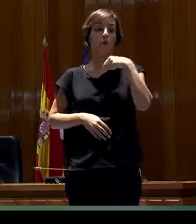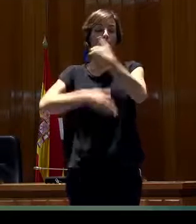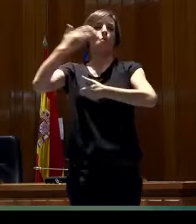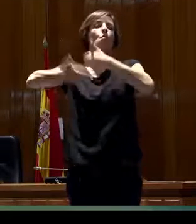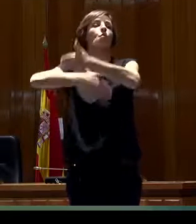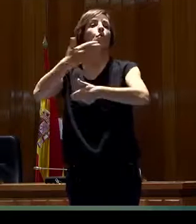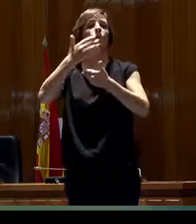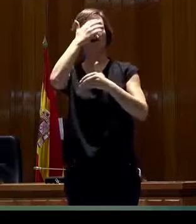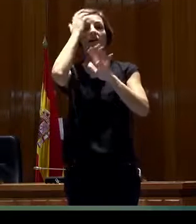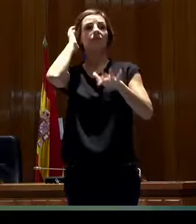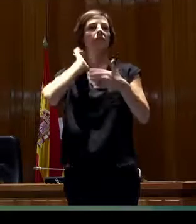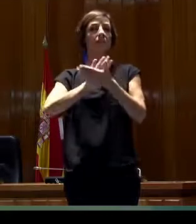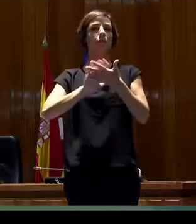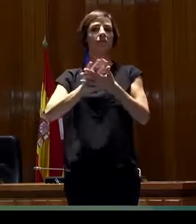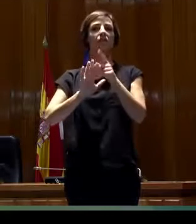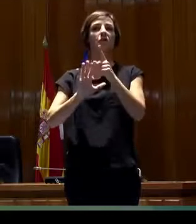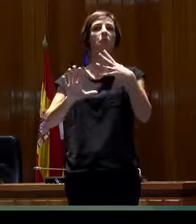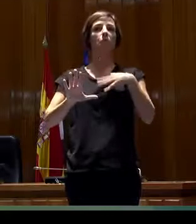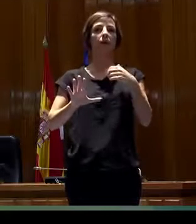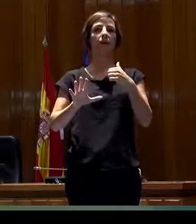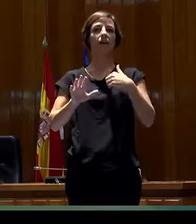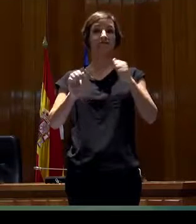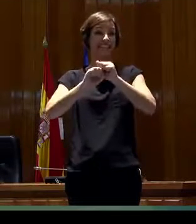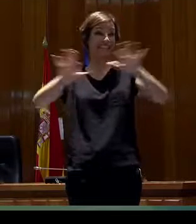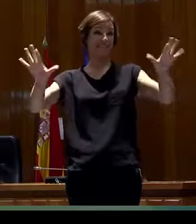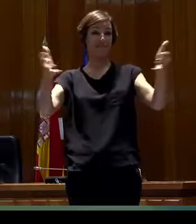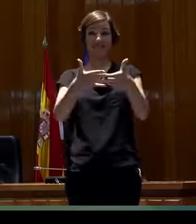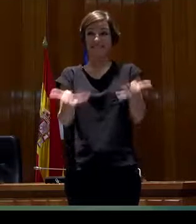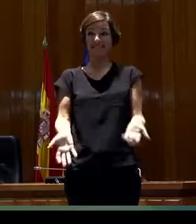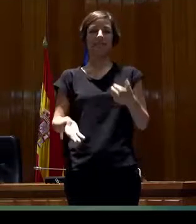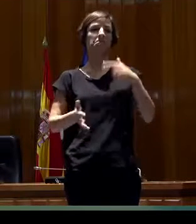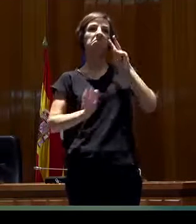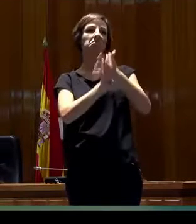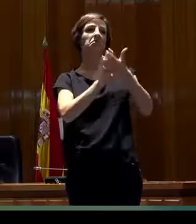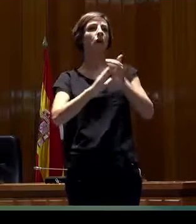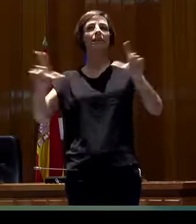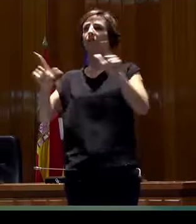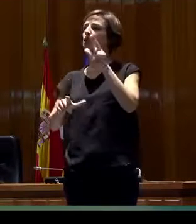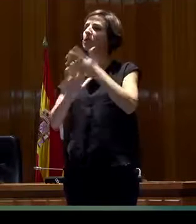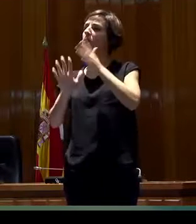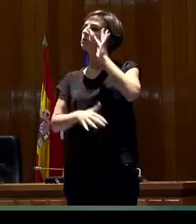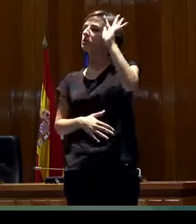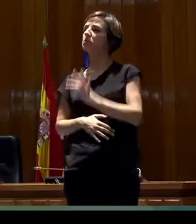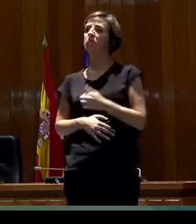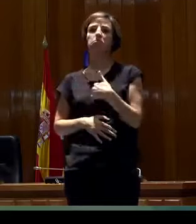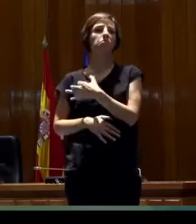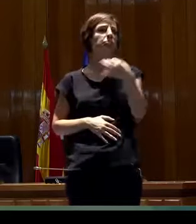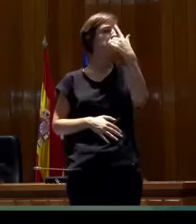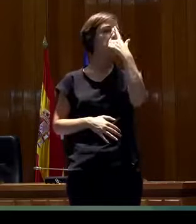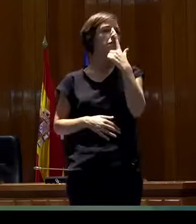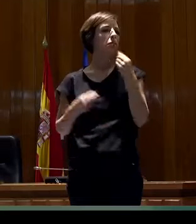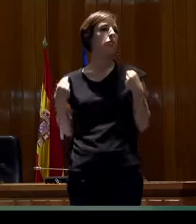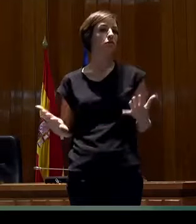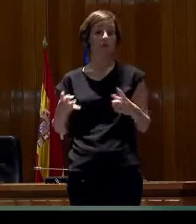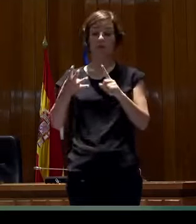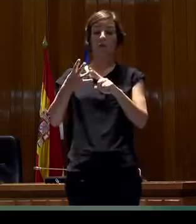pues, que la lengua de signos pueda ser vista en streaming, pueda ser vista en televisión con total perfección, ¿no? Y el